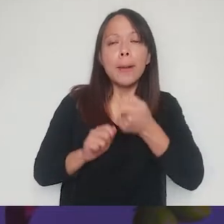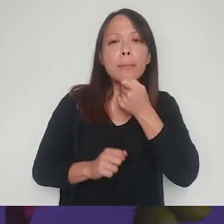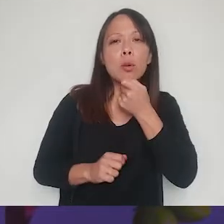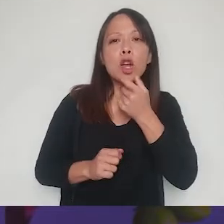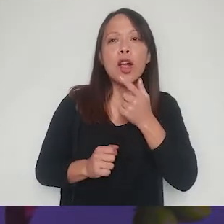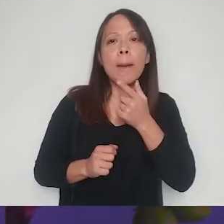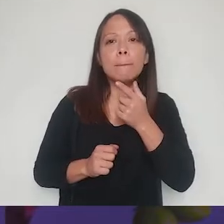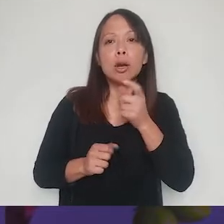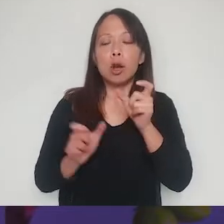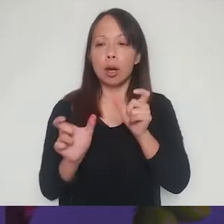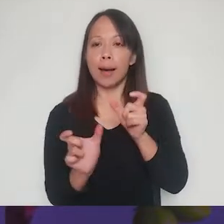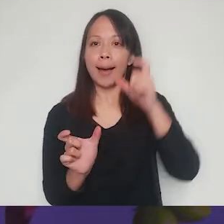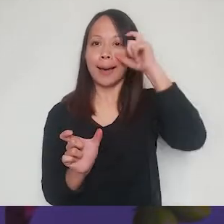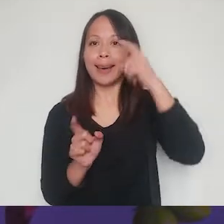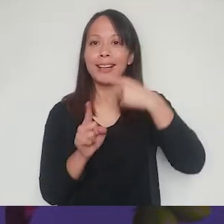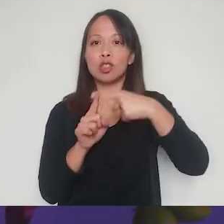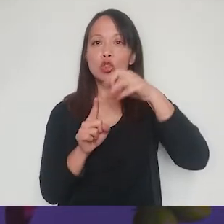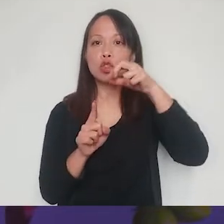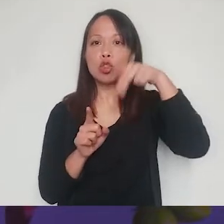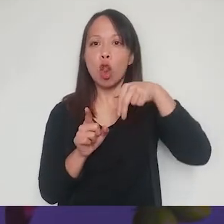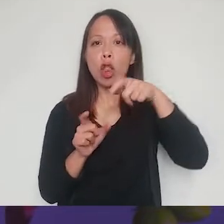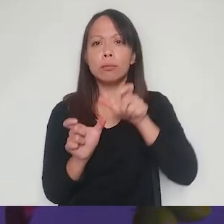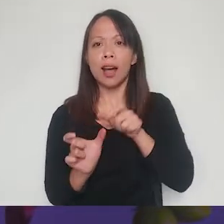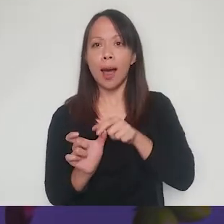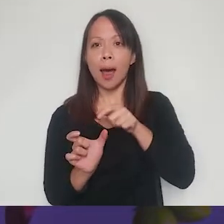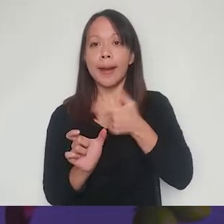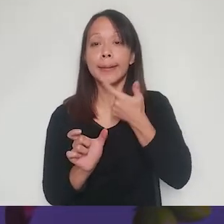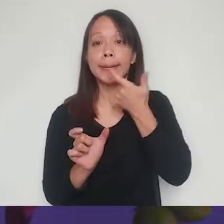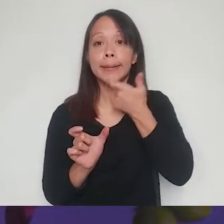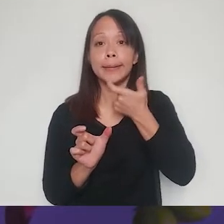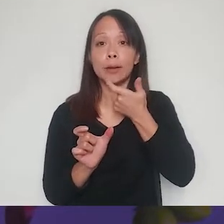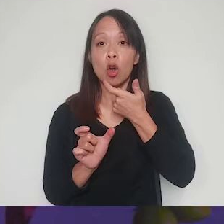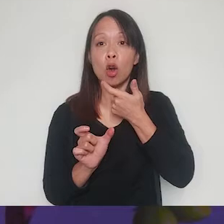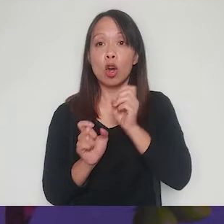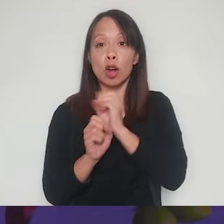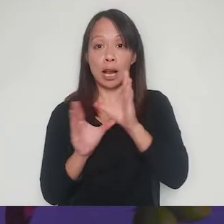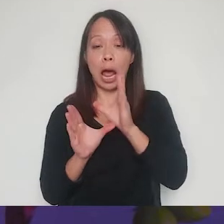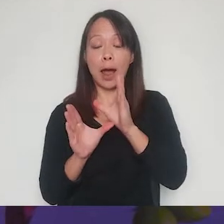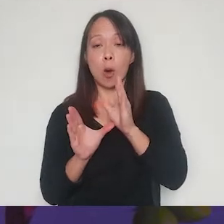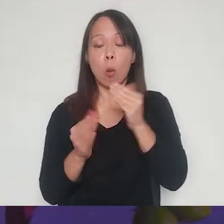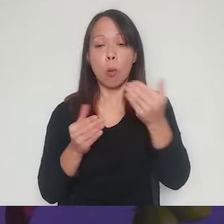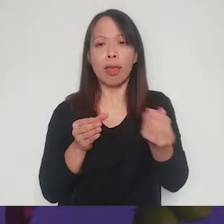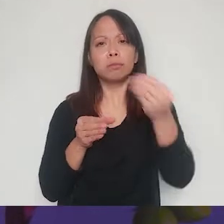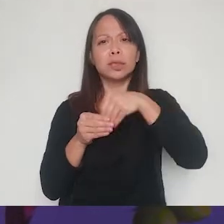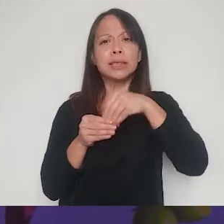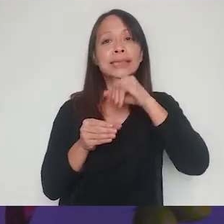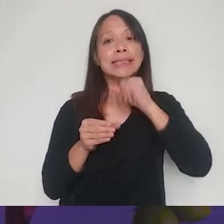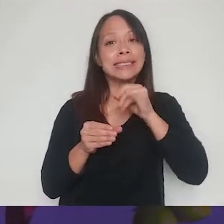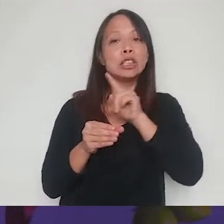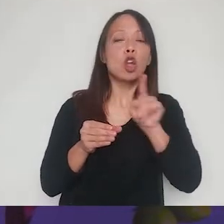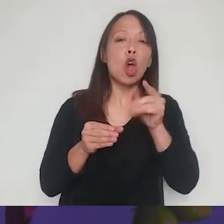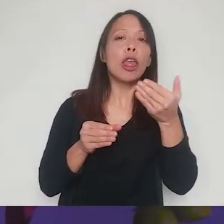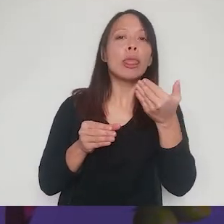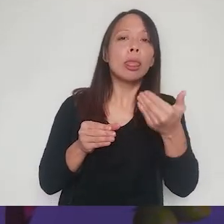y acá tenemos un ejemplo en el cual el exón que está pintado en rojo claro podría ser incluido o no, y esto lleva a